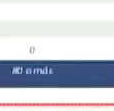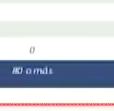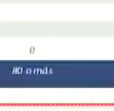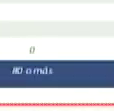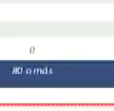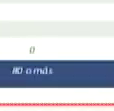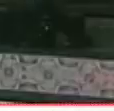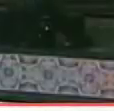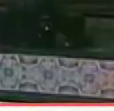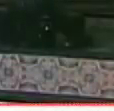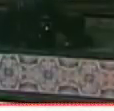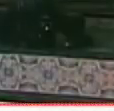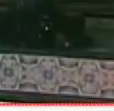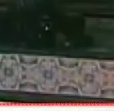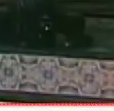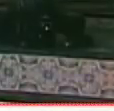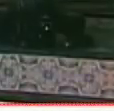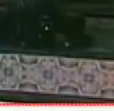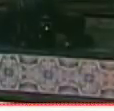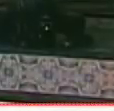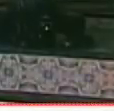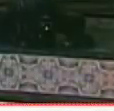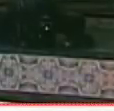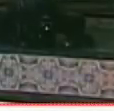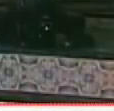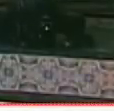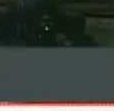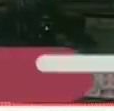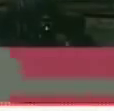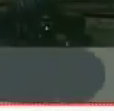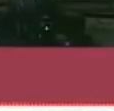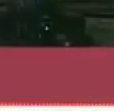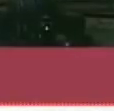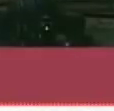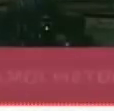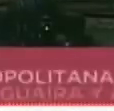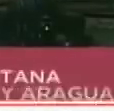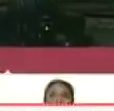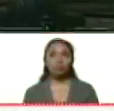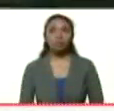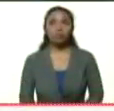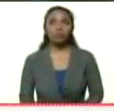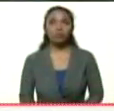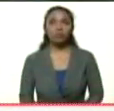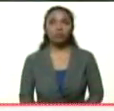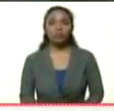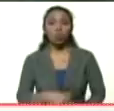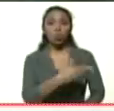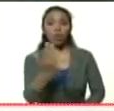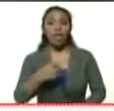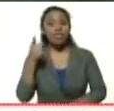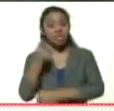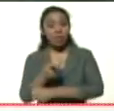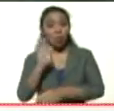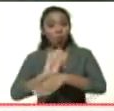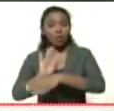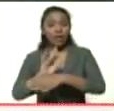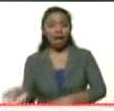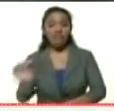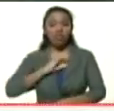decir, ustedes, jóvenes, hermanas y hermanos, tienen que cuidarse también de una infección